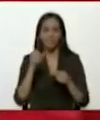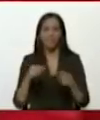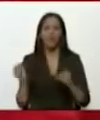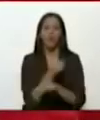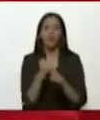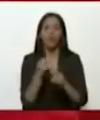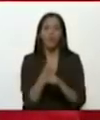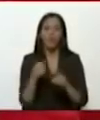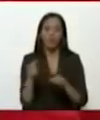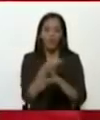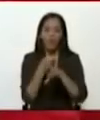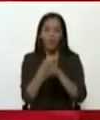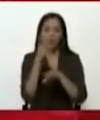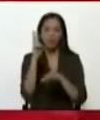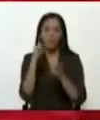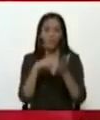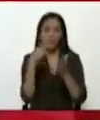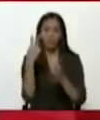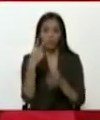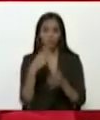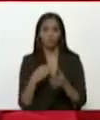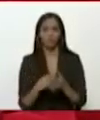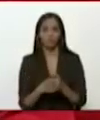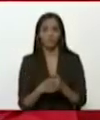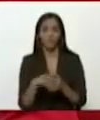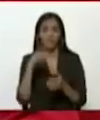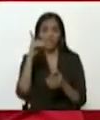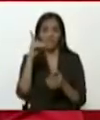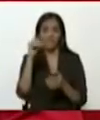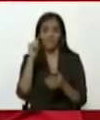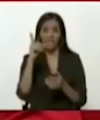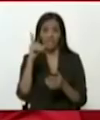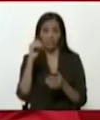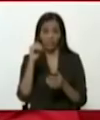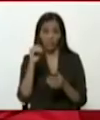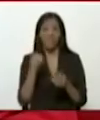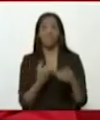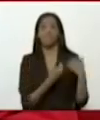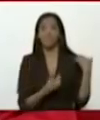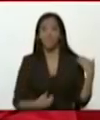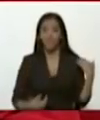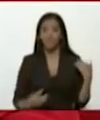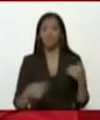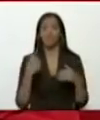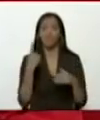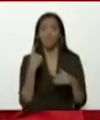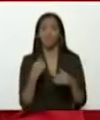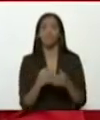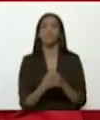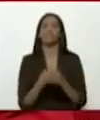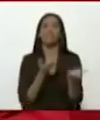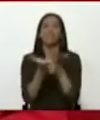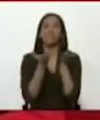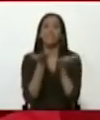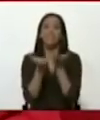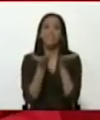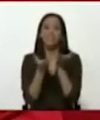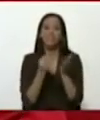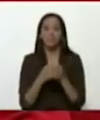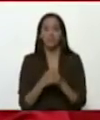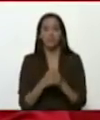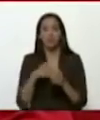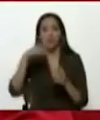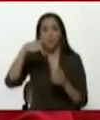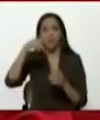2002. Dao es el presidente o uno de los dueños principales del Servicio Panamericano, que es